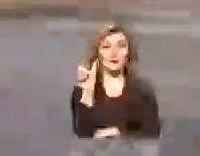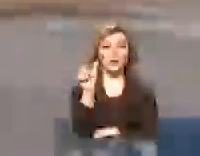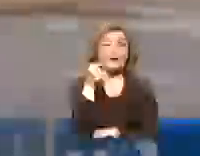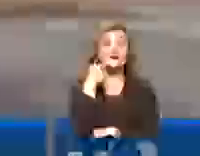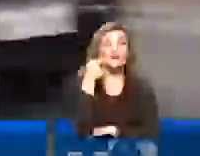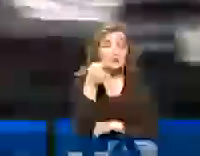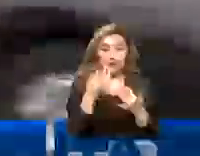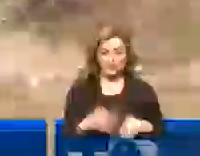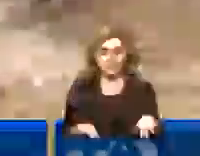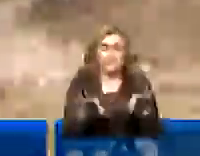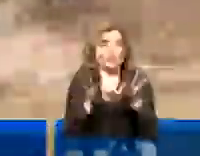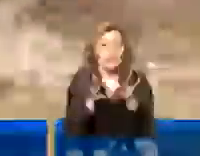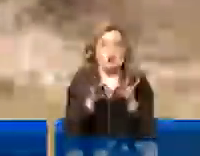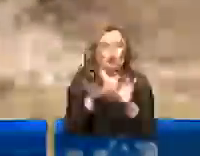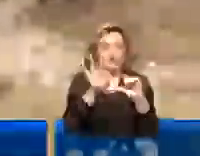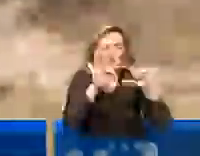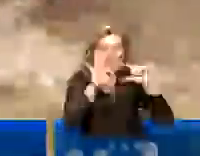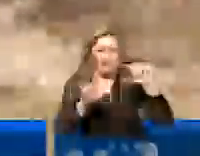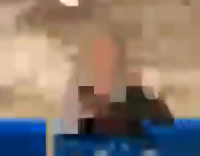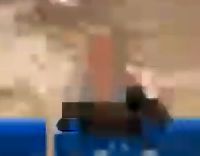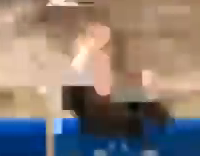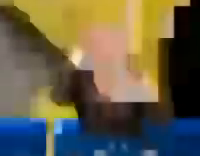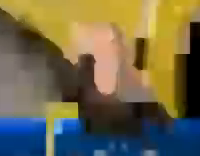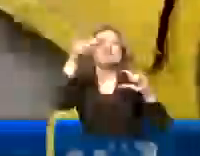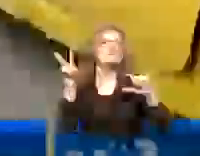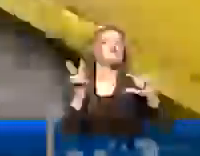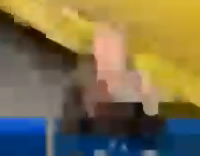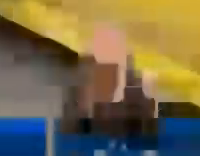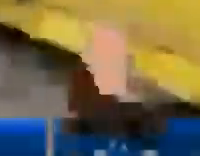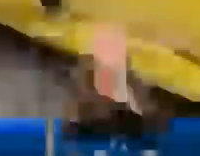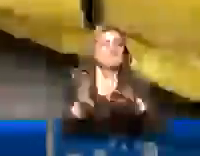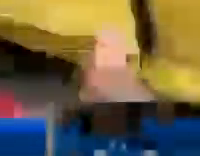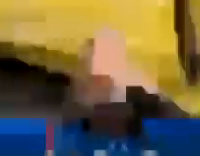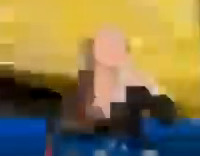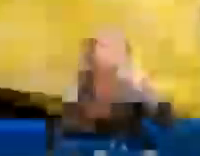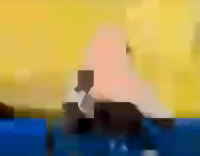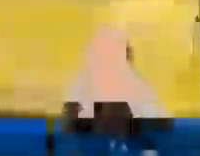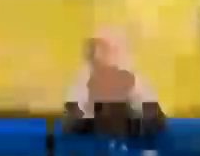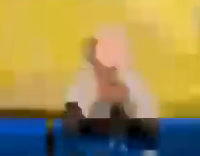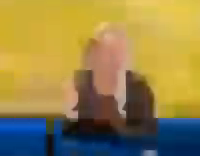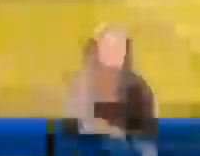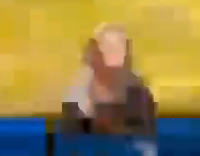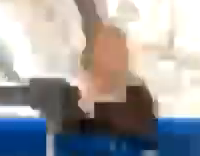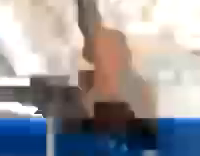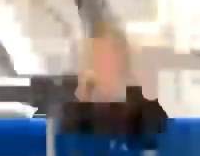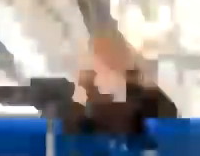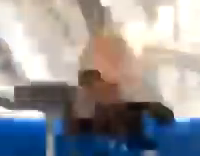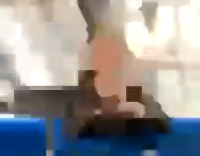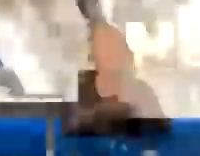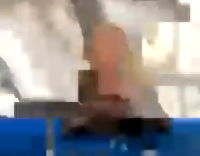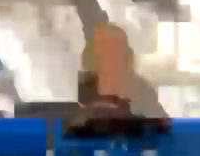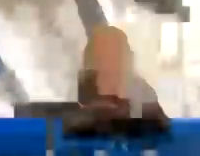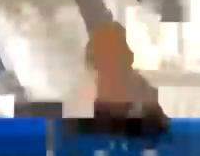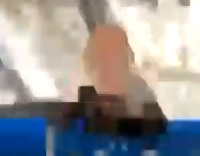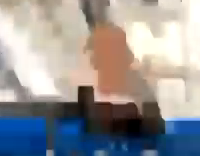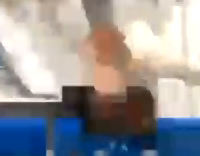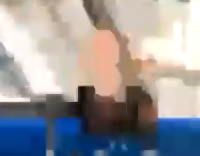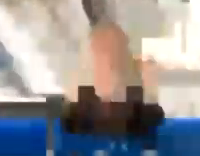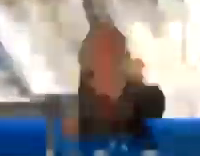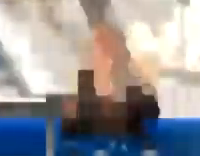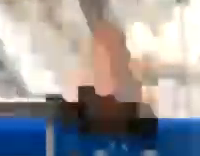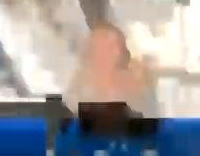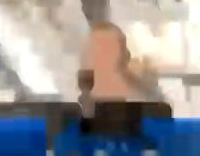importante reducción de la siniestralidad y especialmente del número de víctimas mortales a bordo de vehículos